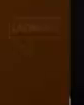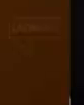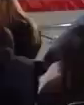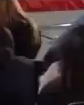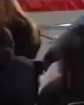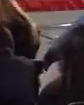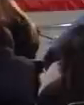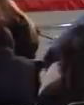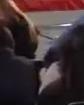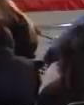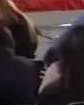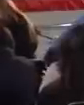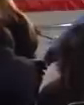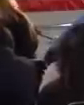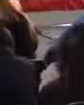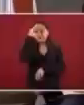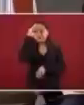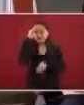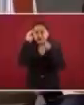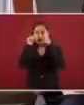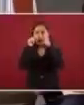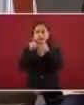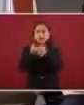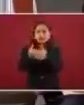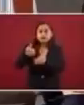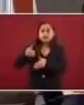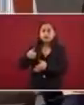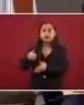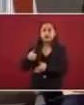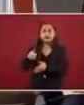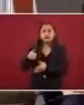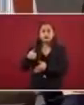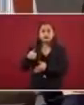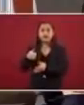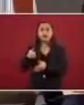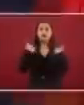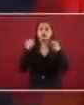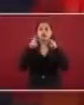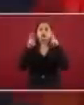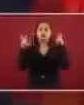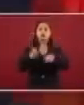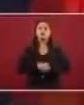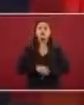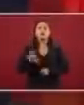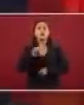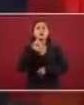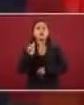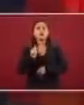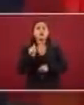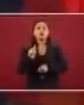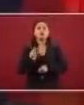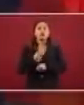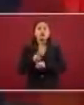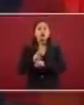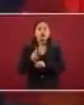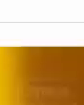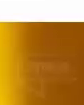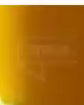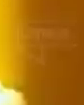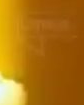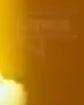videos. Les dejo este artículo que me hicieron favor de publicar en el Washington Post sobre el tema y ojalá les guste.